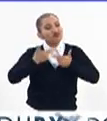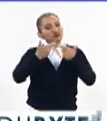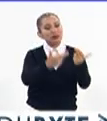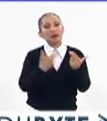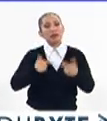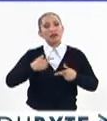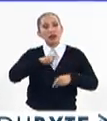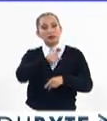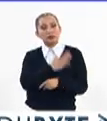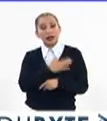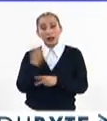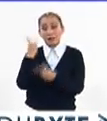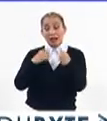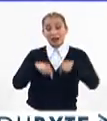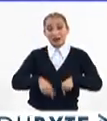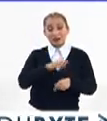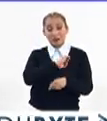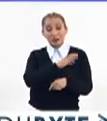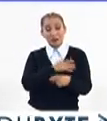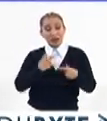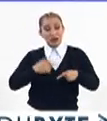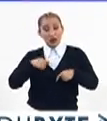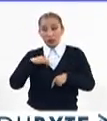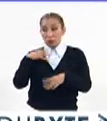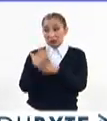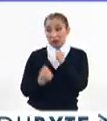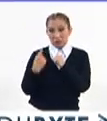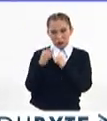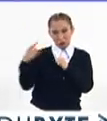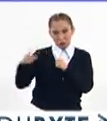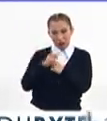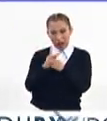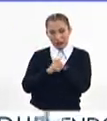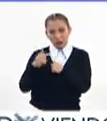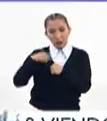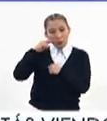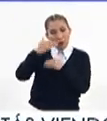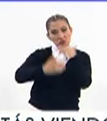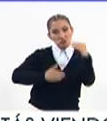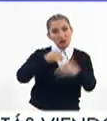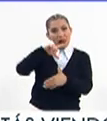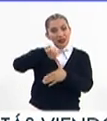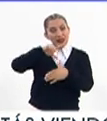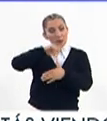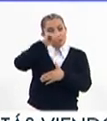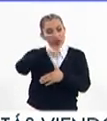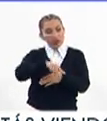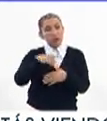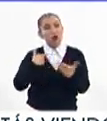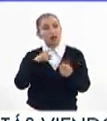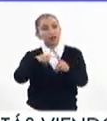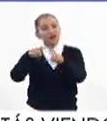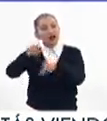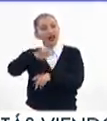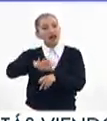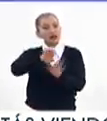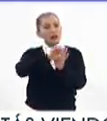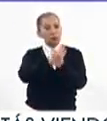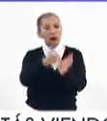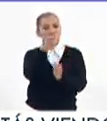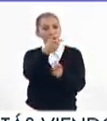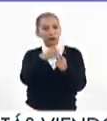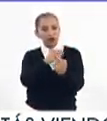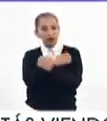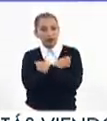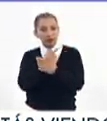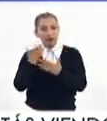del exilio. La llegada de los españoles refugiados coincidió con una época de desarrollo en América Latina en distintas áreas como la